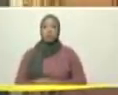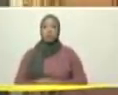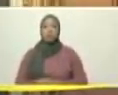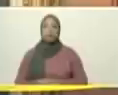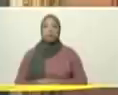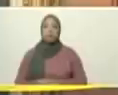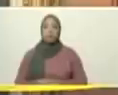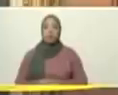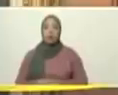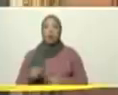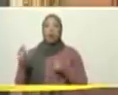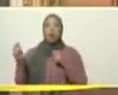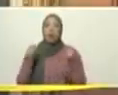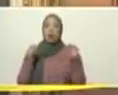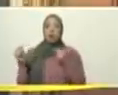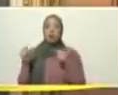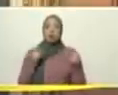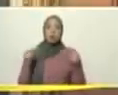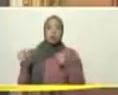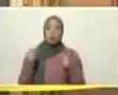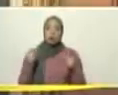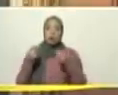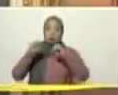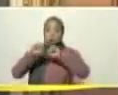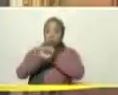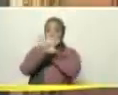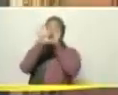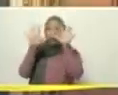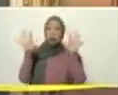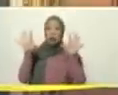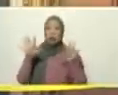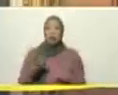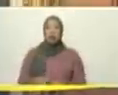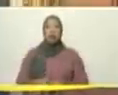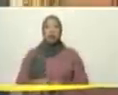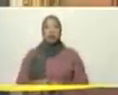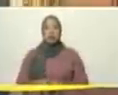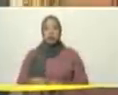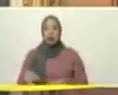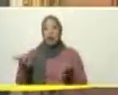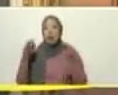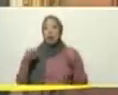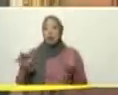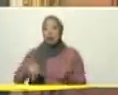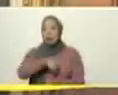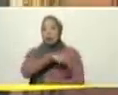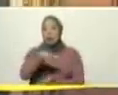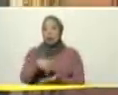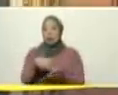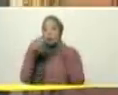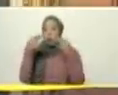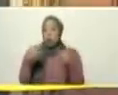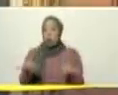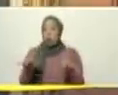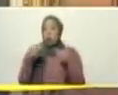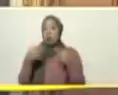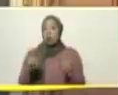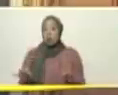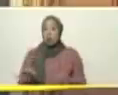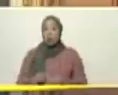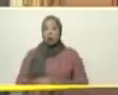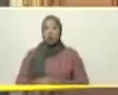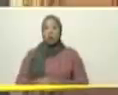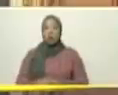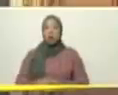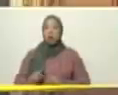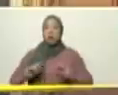la declaración de Isaías que despierta el rumor nacional, el rumor popular, y prende